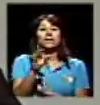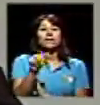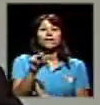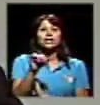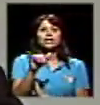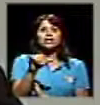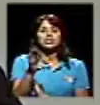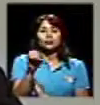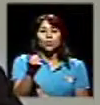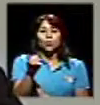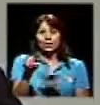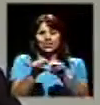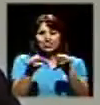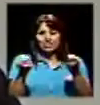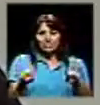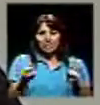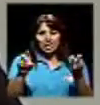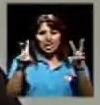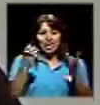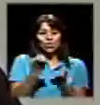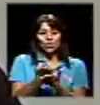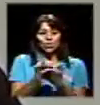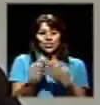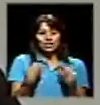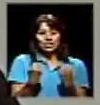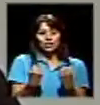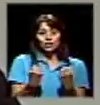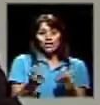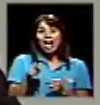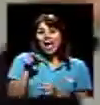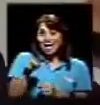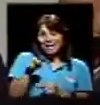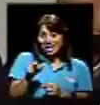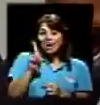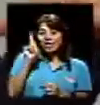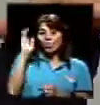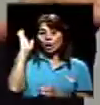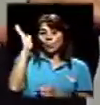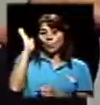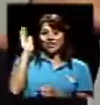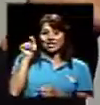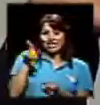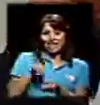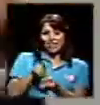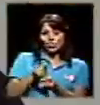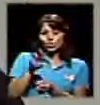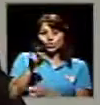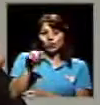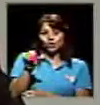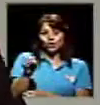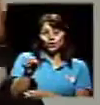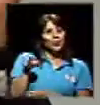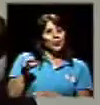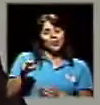Salud, uh-huh, había admitido una ponencia de ella que no la fue a exponer porque ya estaba